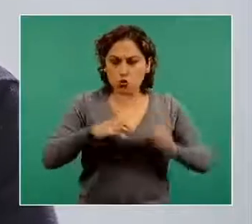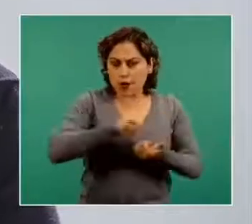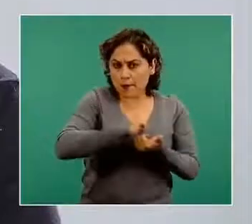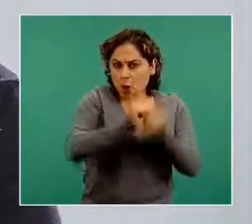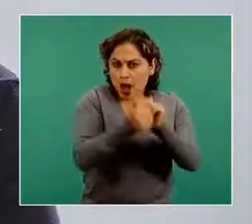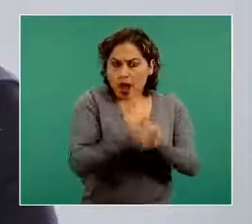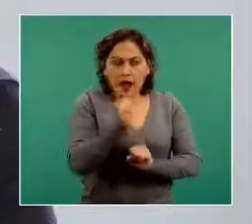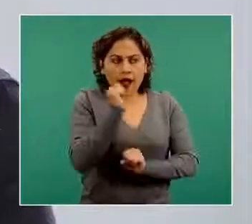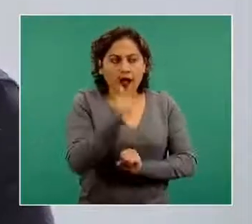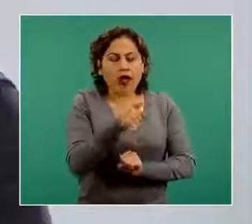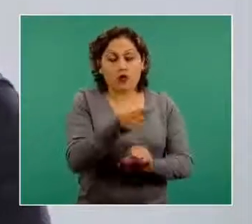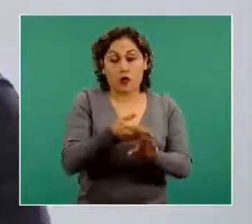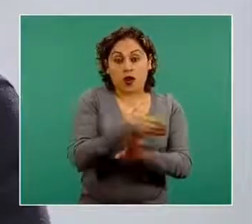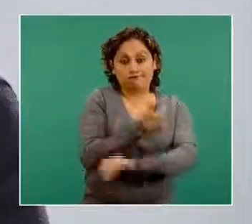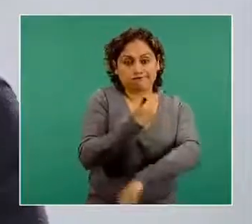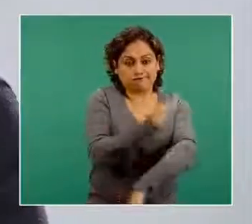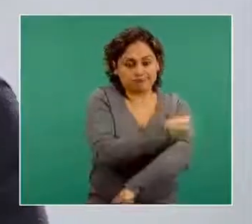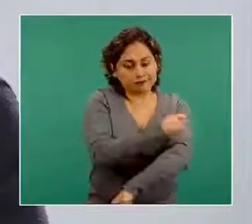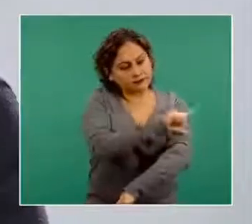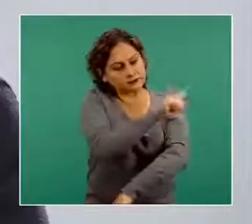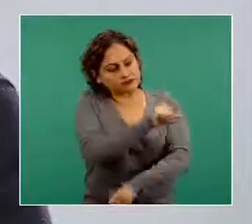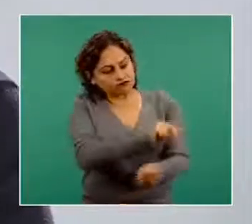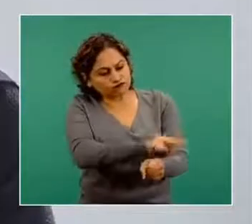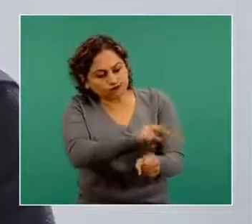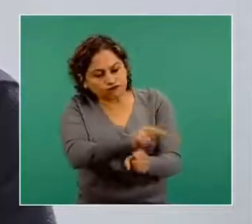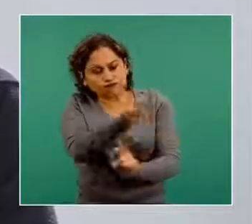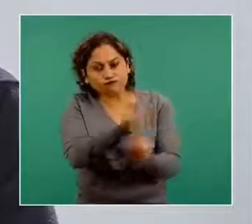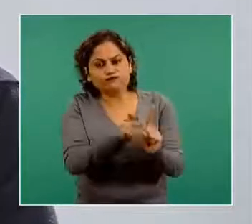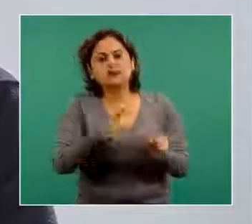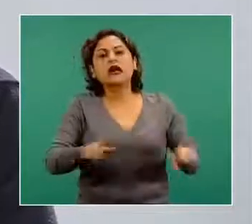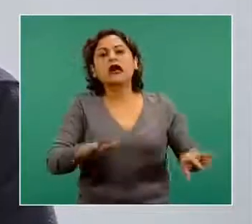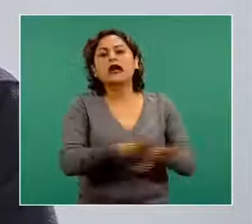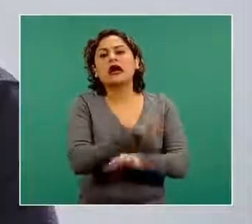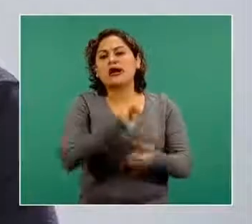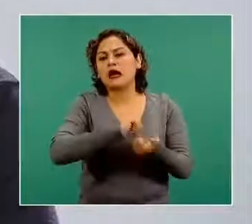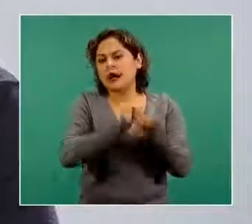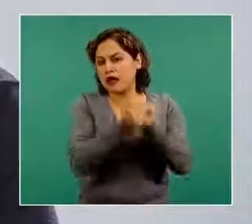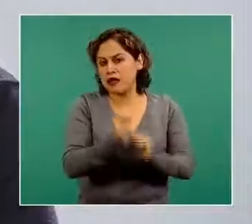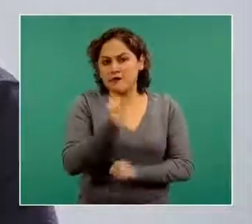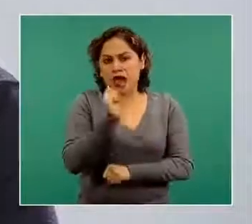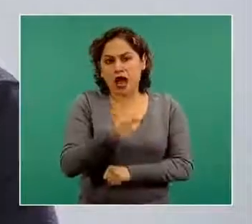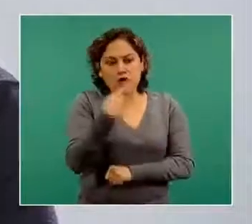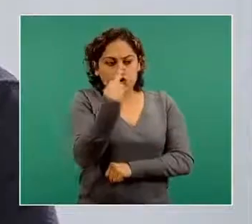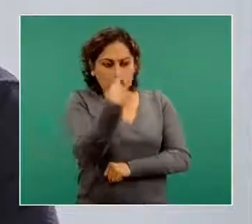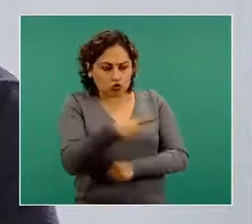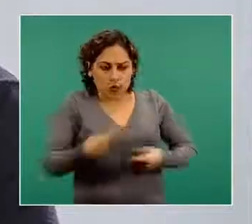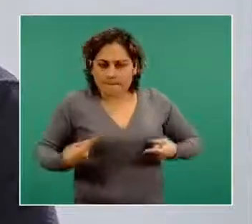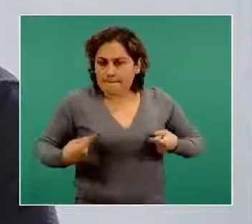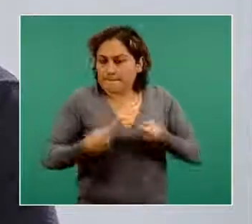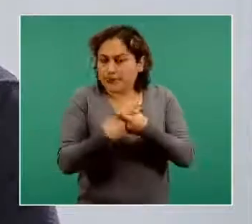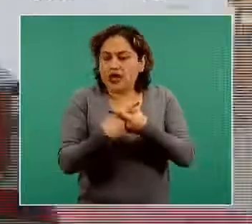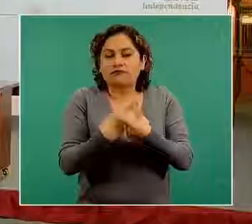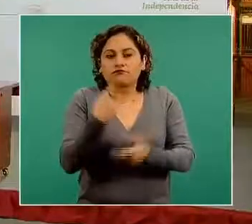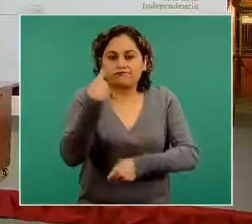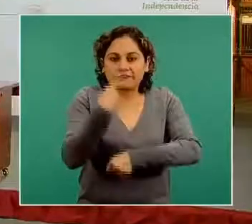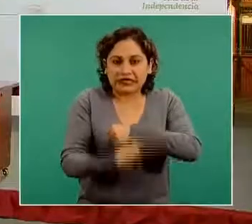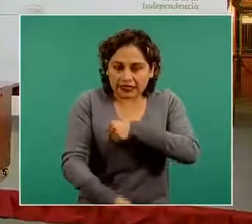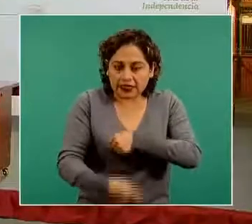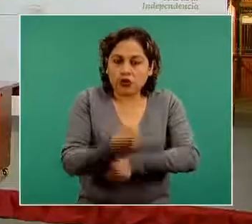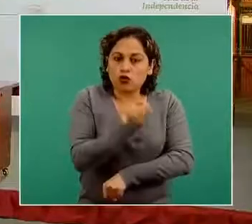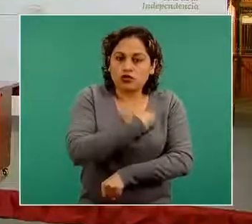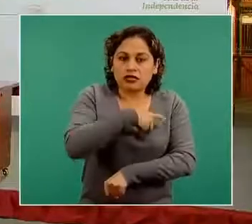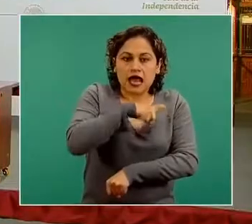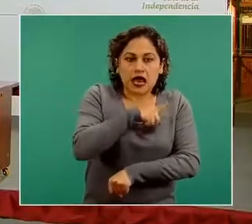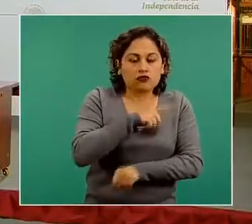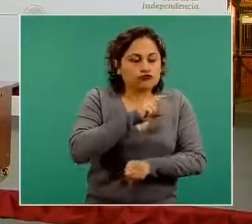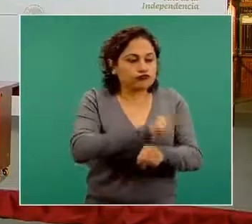persona posteriores a la aplicación de la vacuna, pues podrían poner en riesgo su salud, su vida y por lo tanto entonces requieren en la